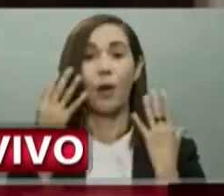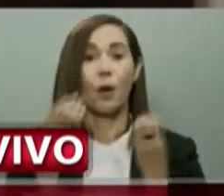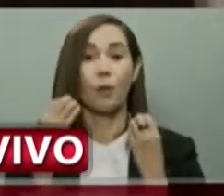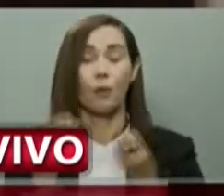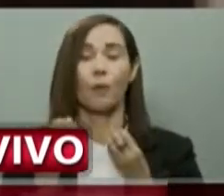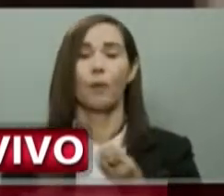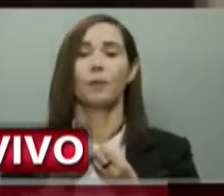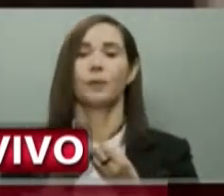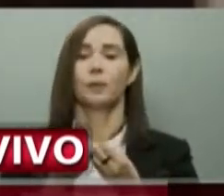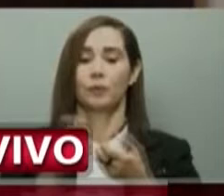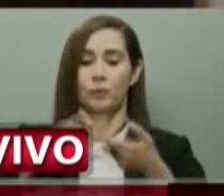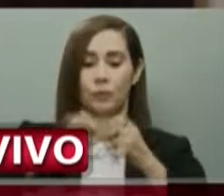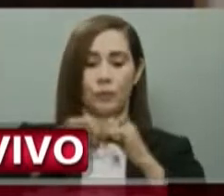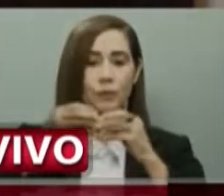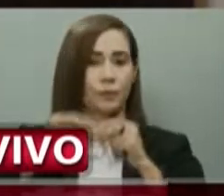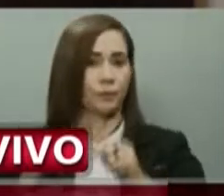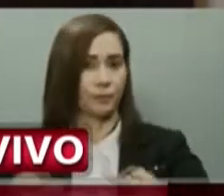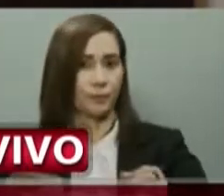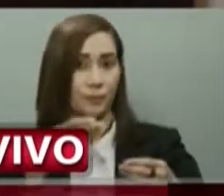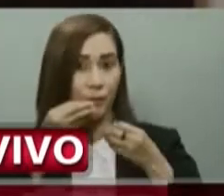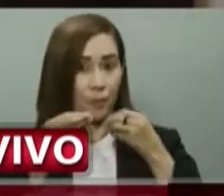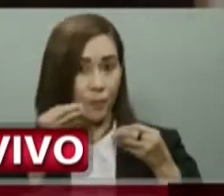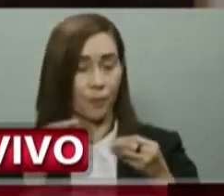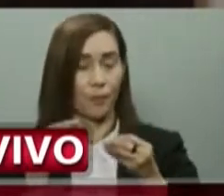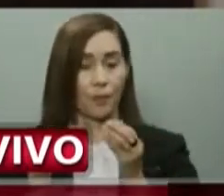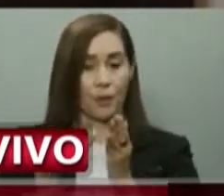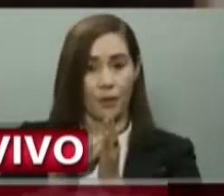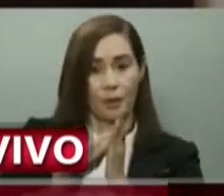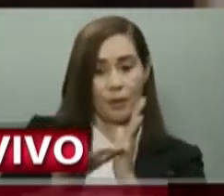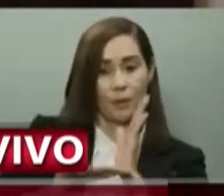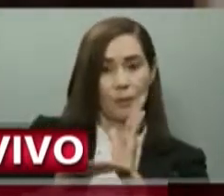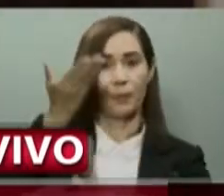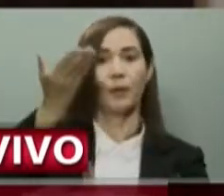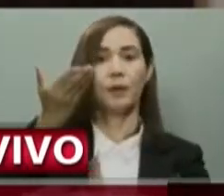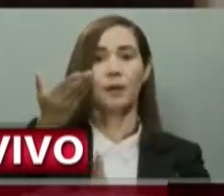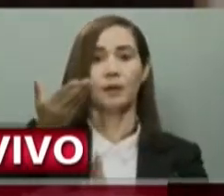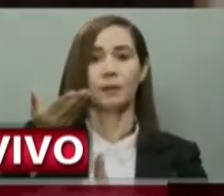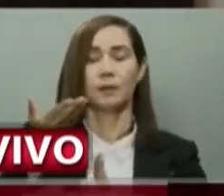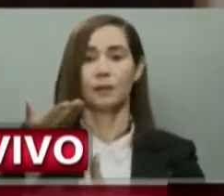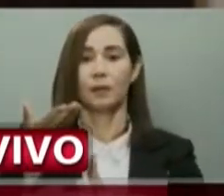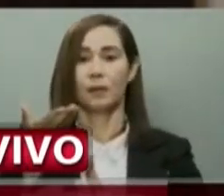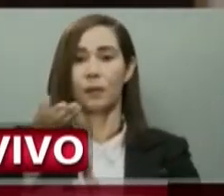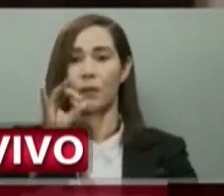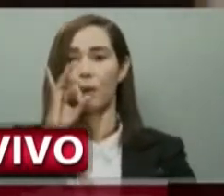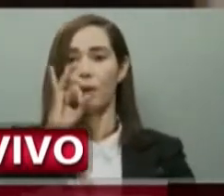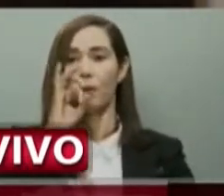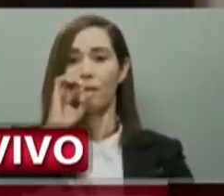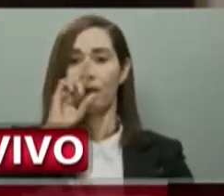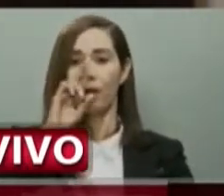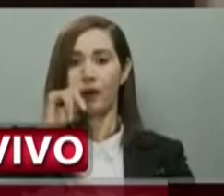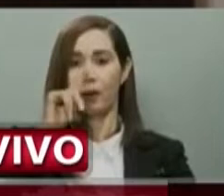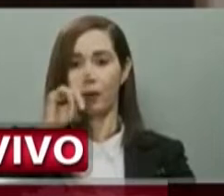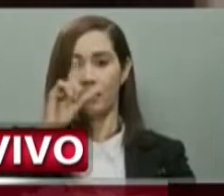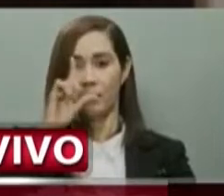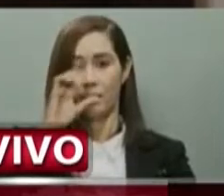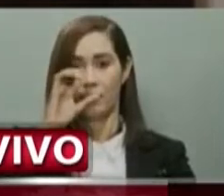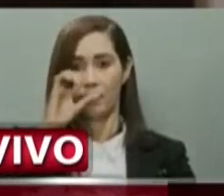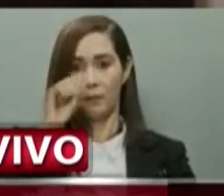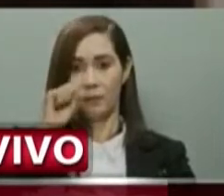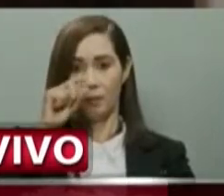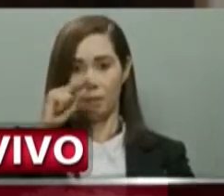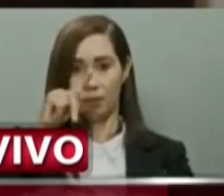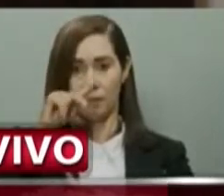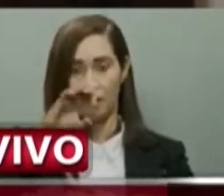estamos resolviendo esos problemas que enfrentamos, como es el alza en el precio de los fertilizantes. Y obviamente si hay alza en el precio